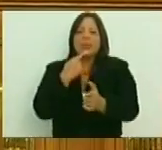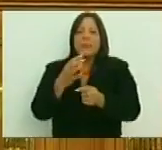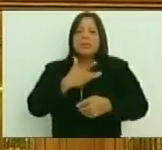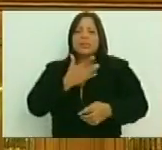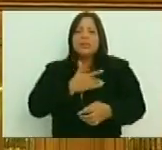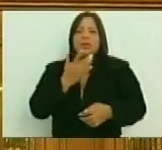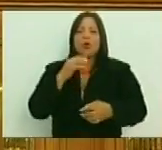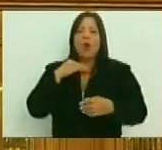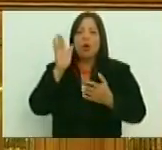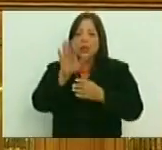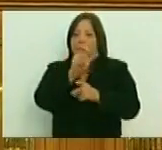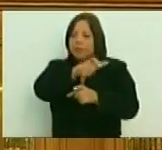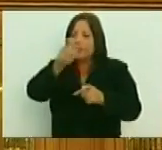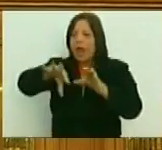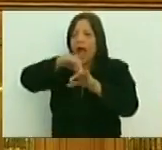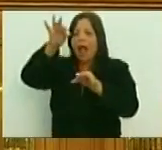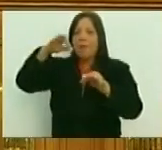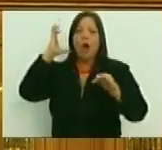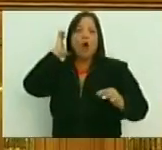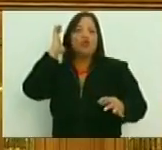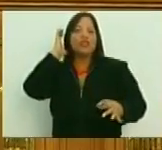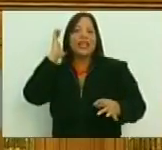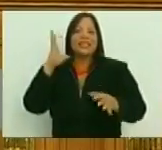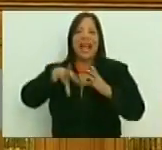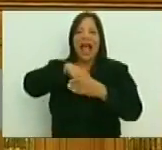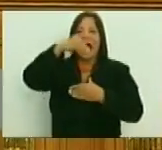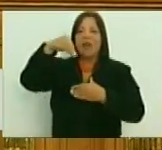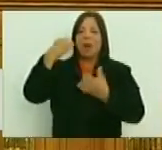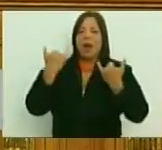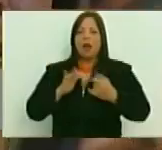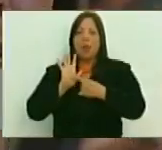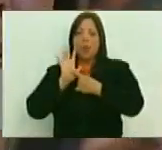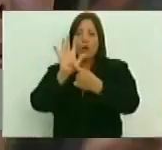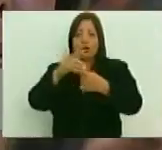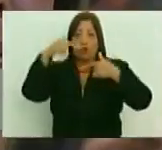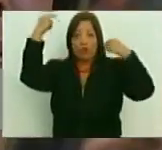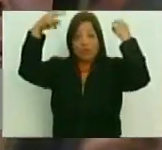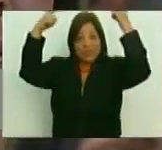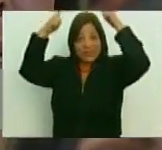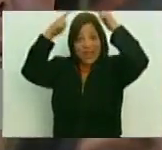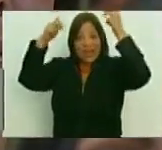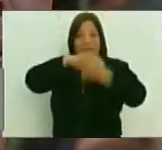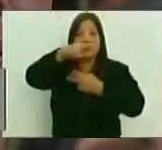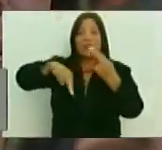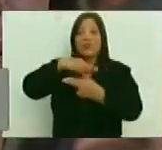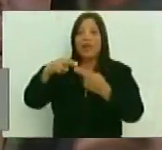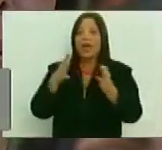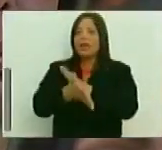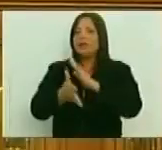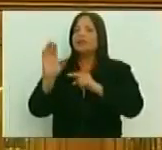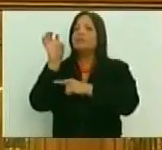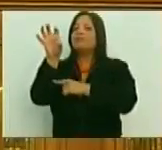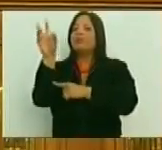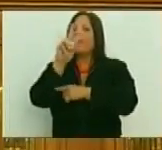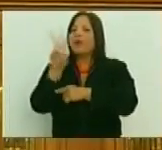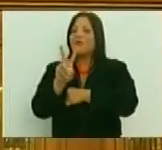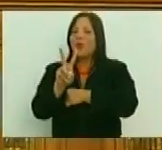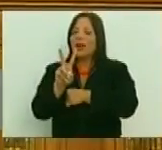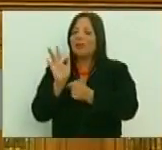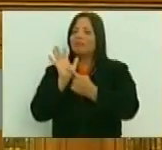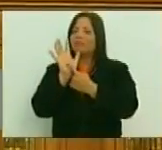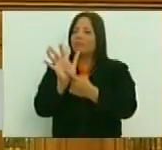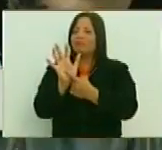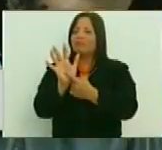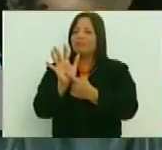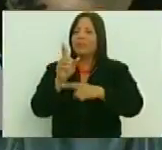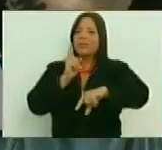sensibilizó las almas y las conciencias, nos mostró el espesor histórico de la patria. No